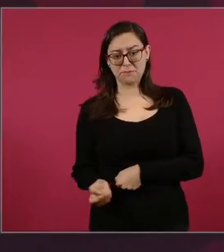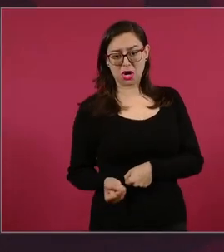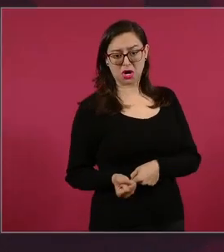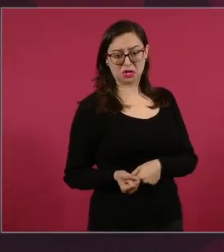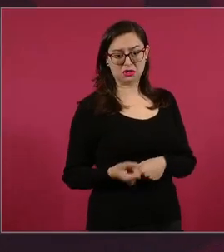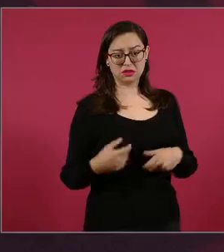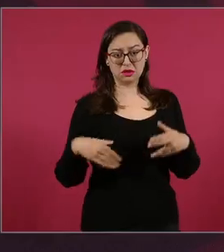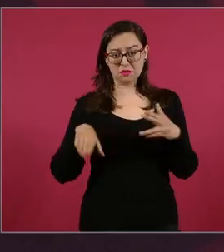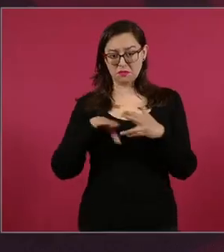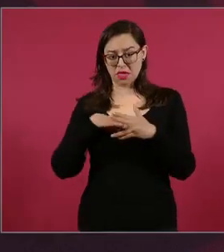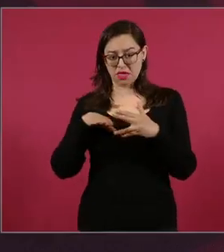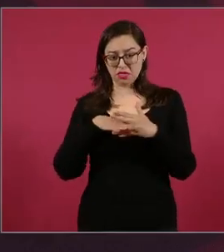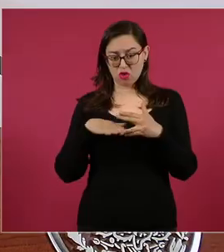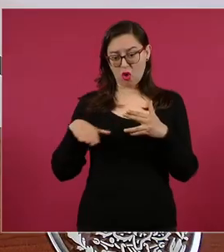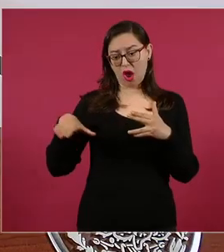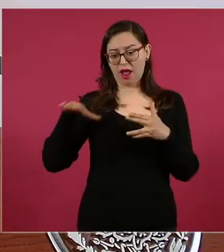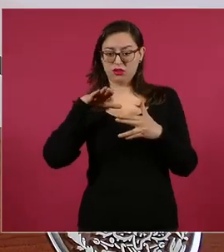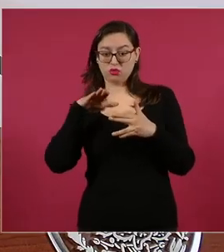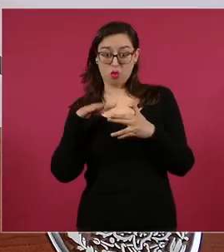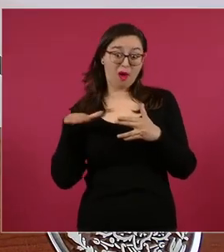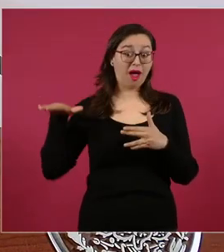alta, clase alta.